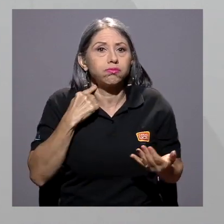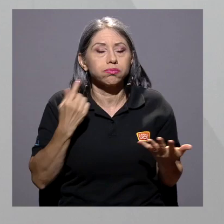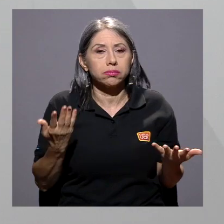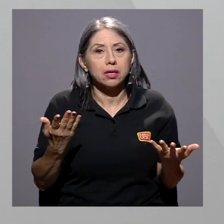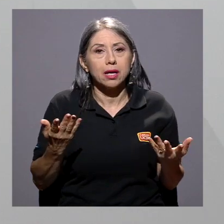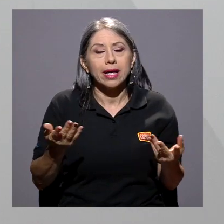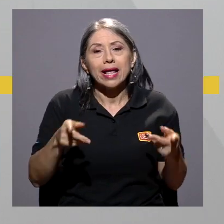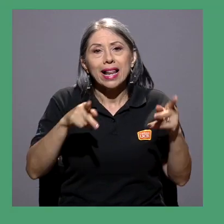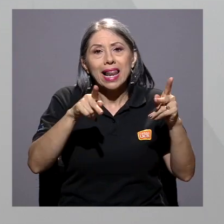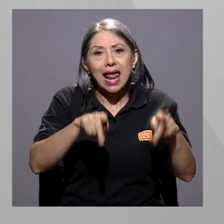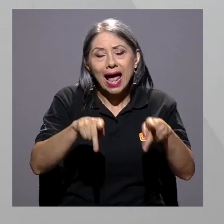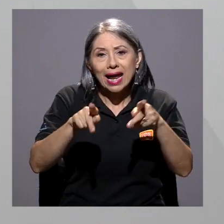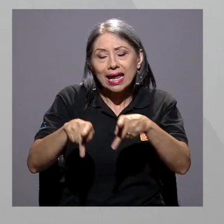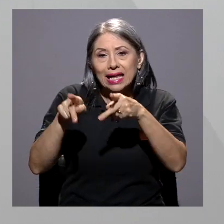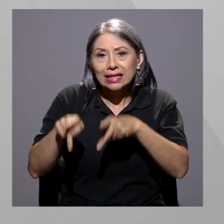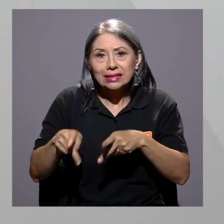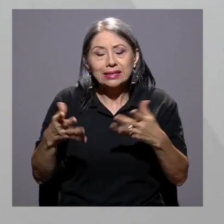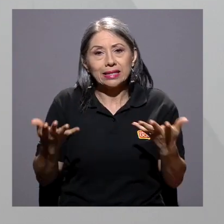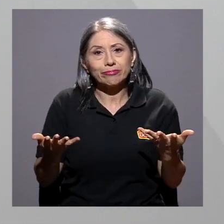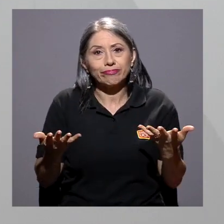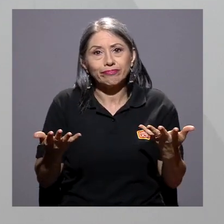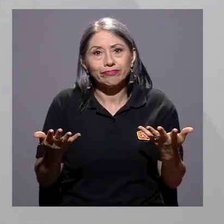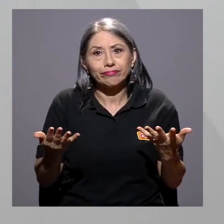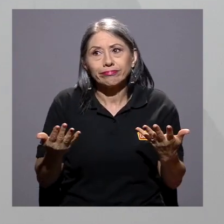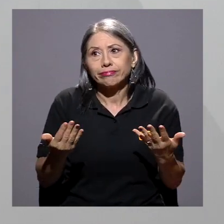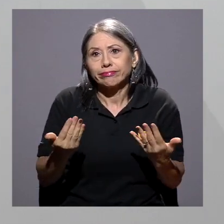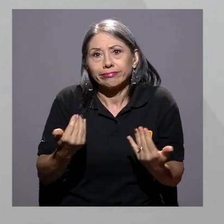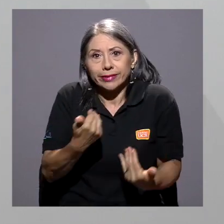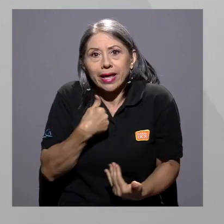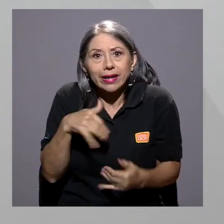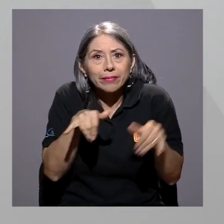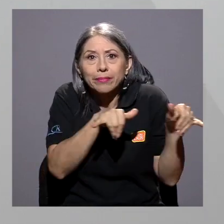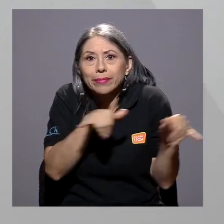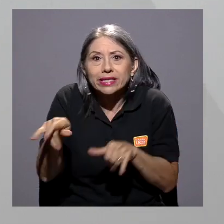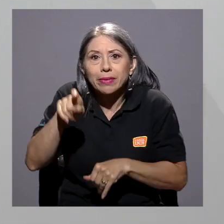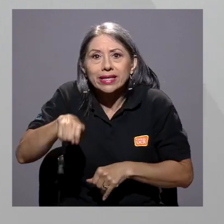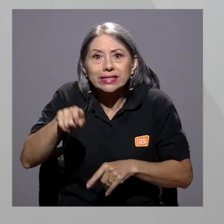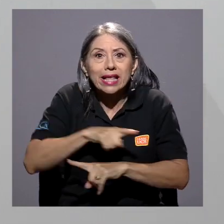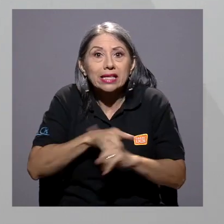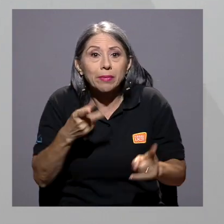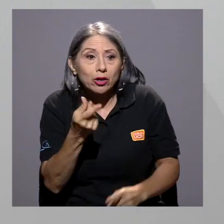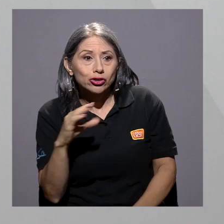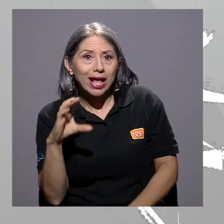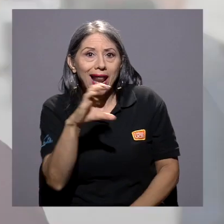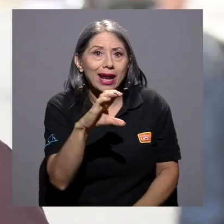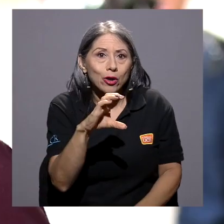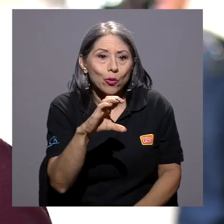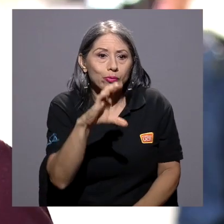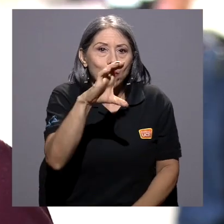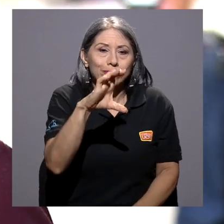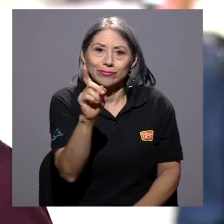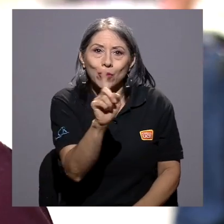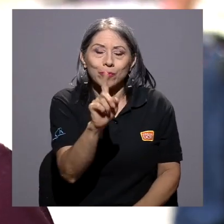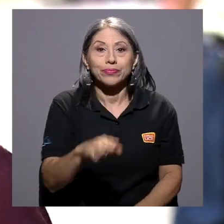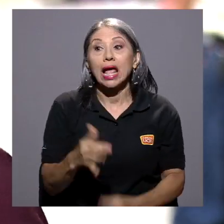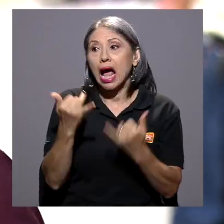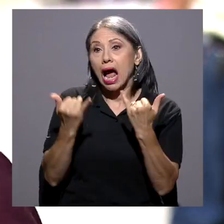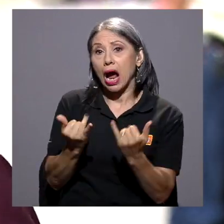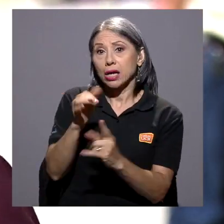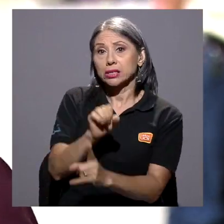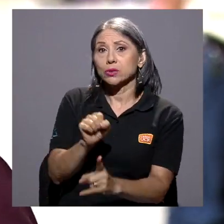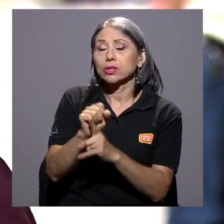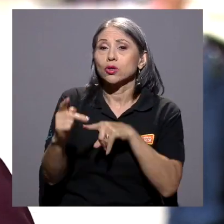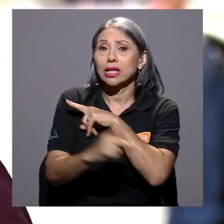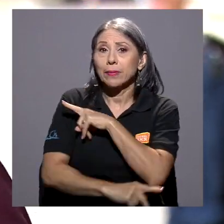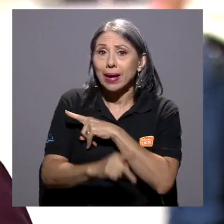y la gente tiene las mismas necesidades, pero no se le aumenta su salario. Está muy difícil la situación del